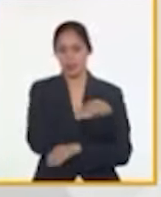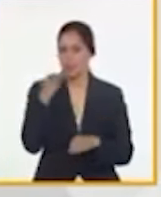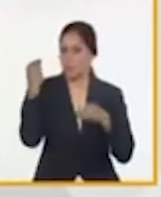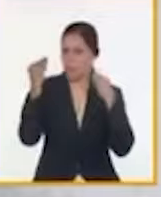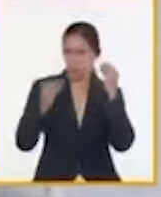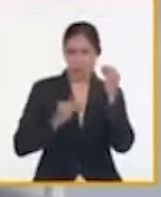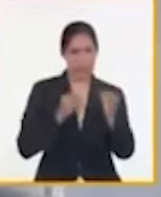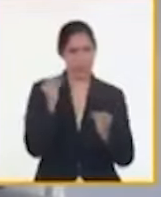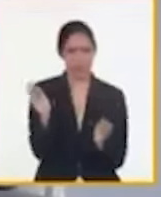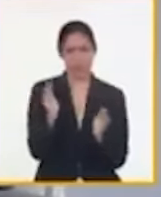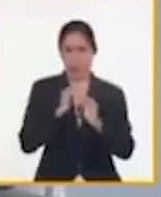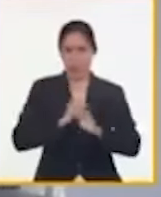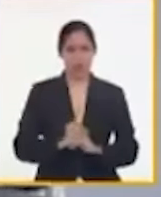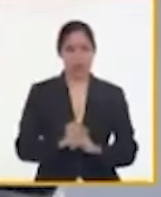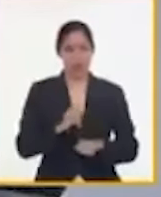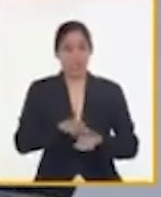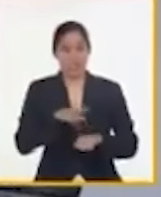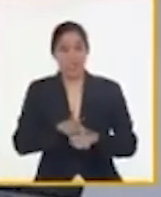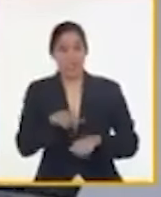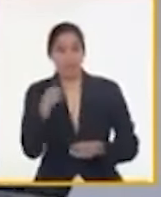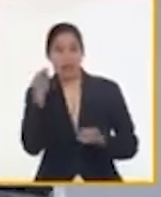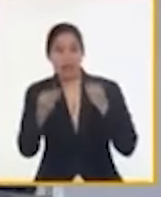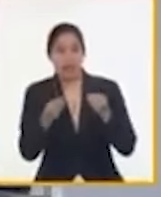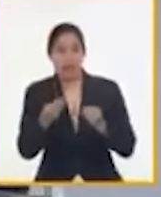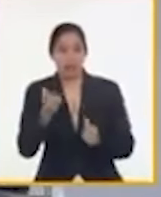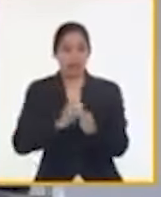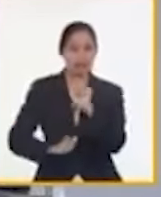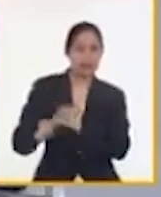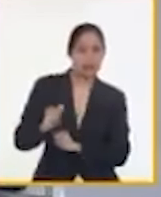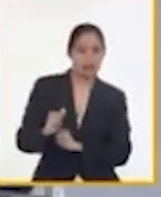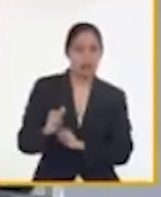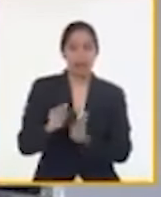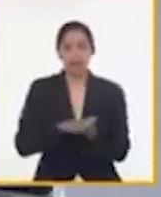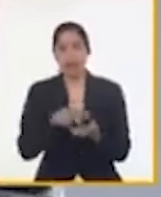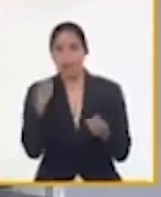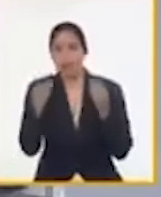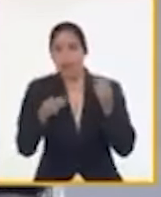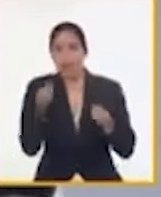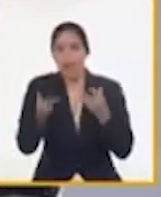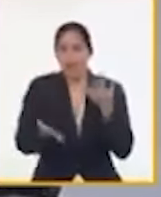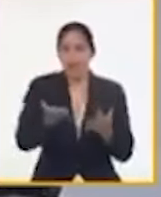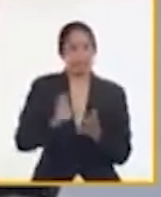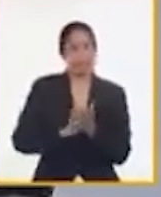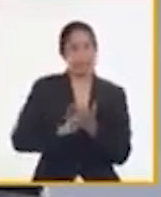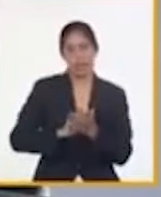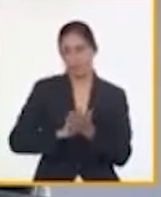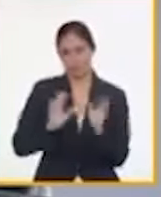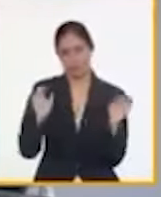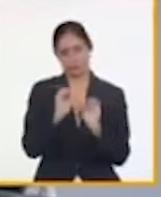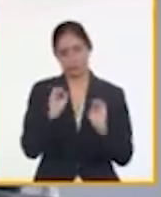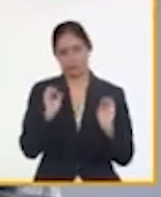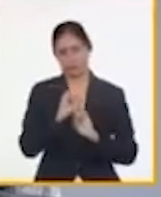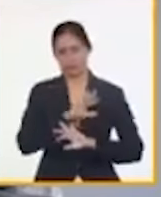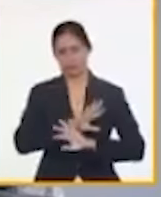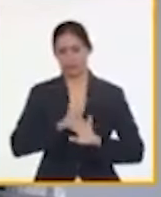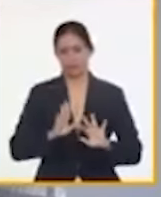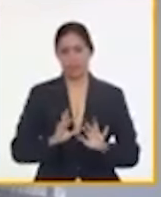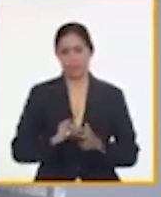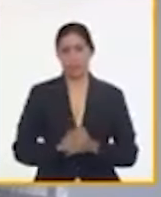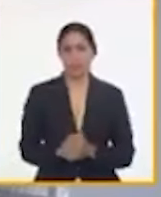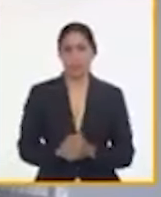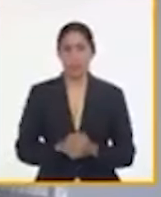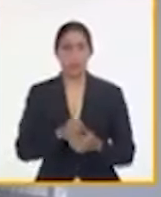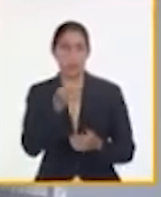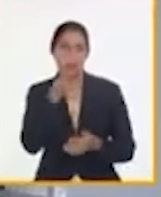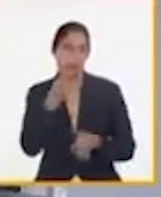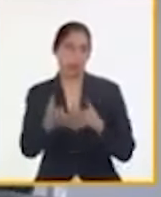dentro, tengo que regresar. No hay ninguna preocupación. Viene cuando quiera, está el tiempo que quiera. No hay ninguna preocupación. Bueno, por tanto, se detiene, de